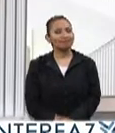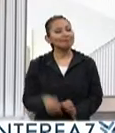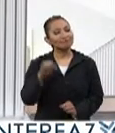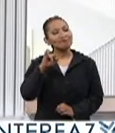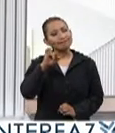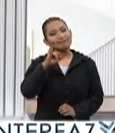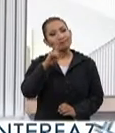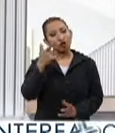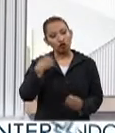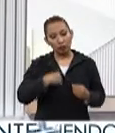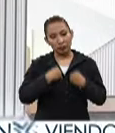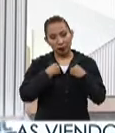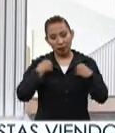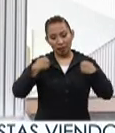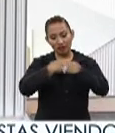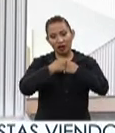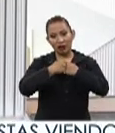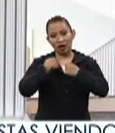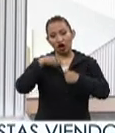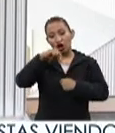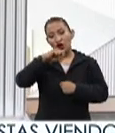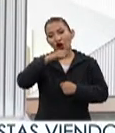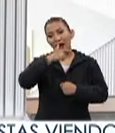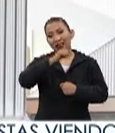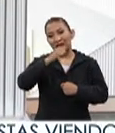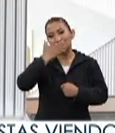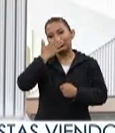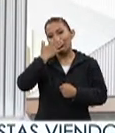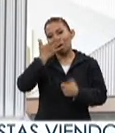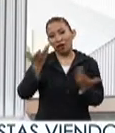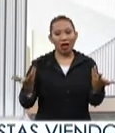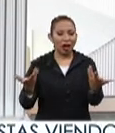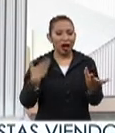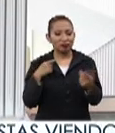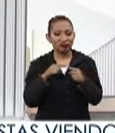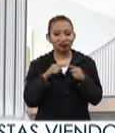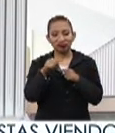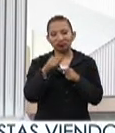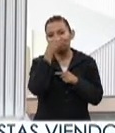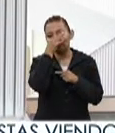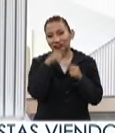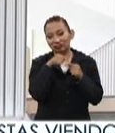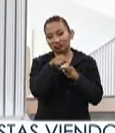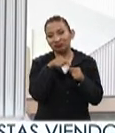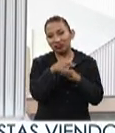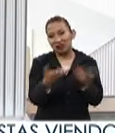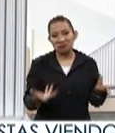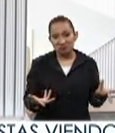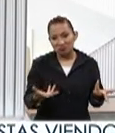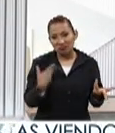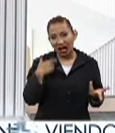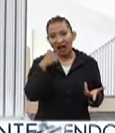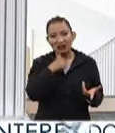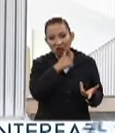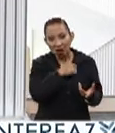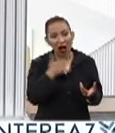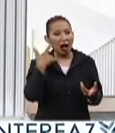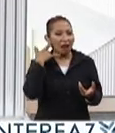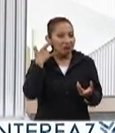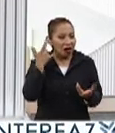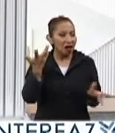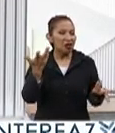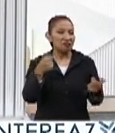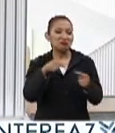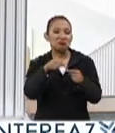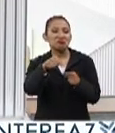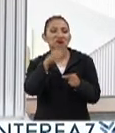Sí, pues vivo en la frontera, soy de Nogales, Sonora y pues está muy cerca para mí ir a Arizona, California y